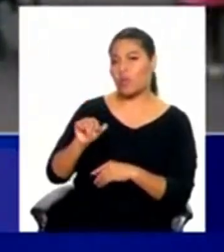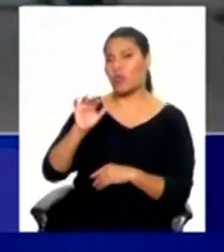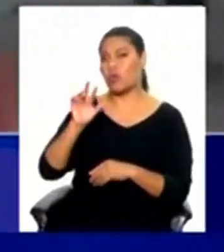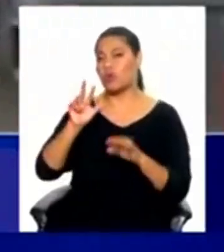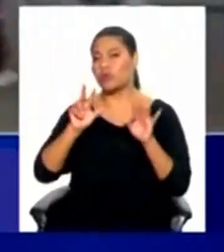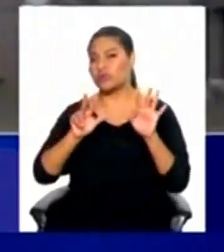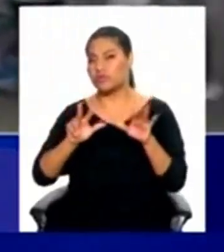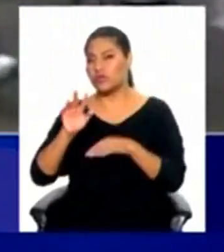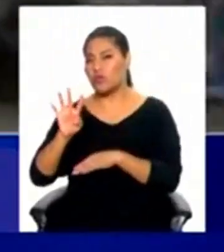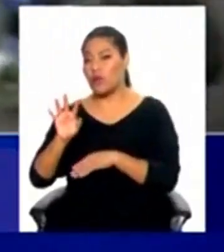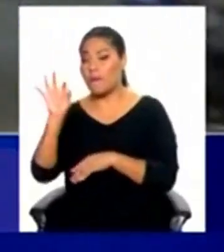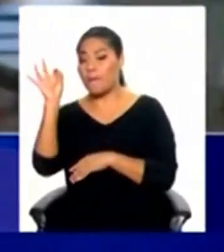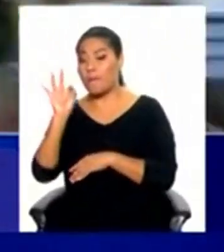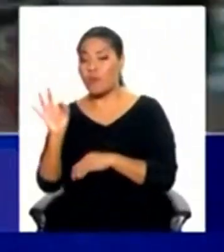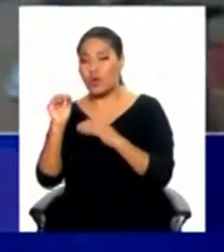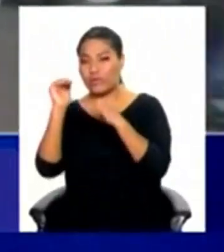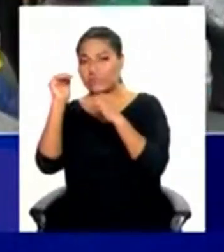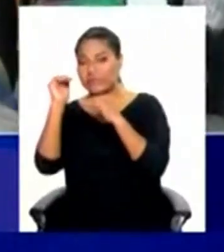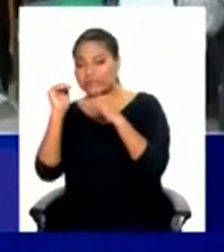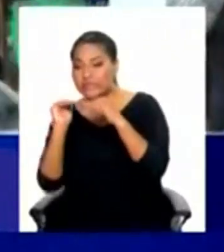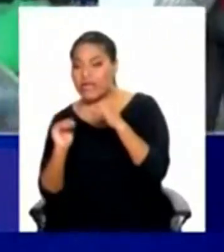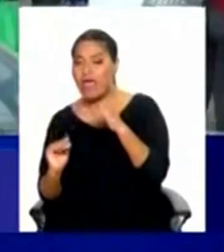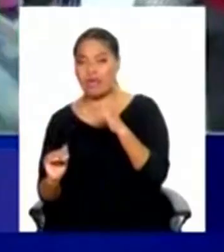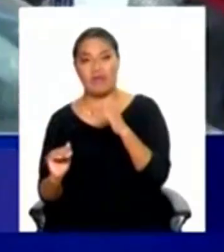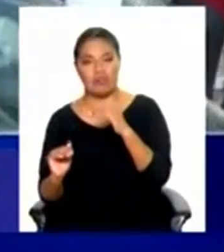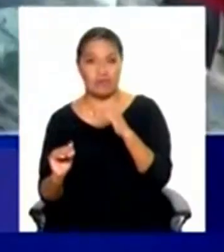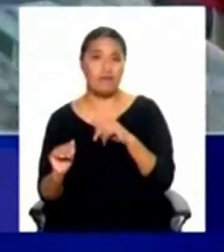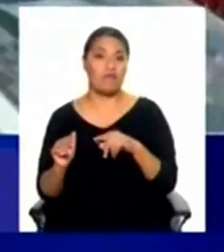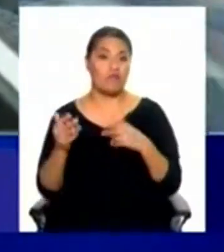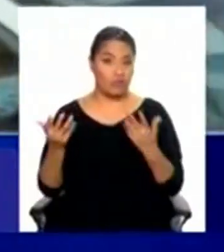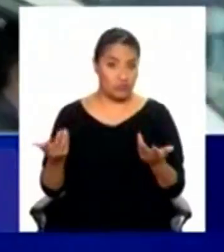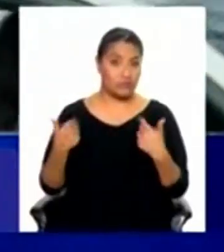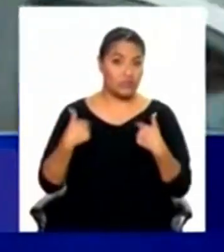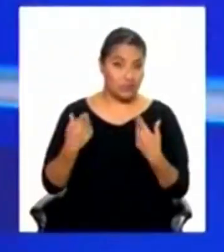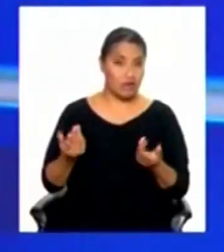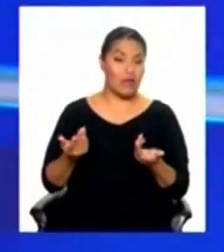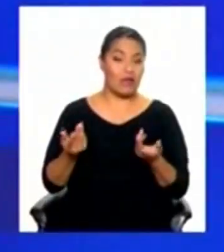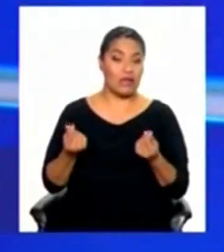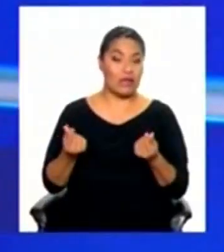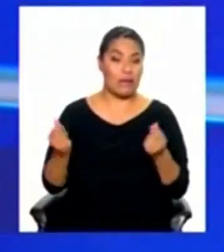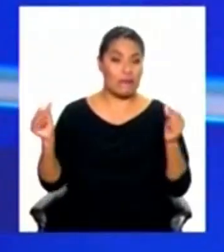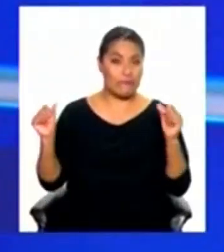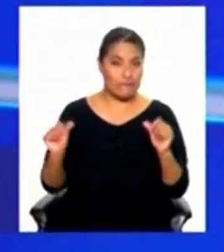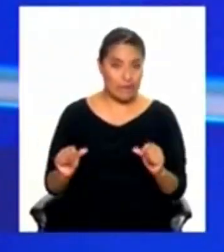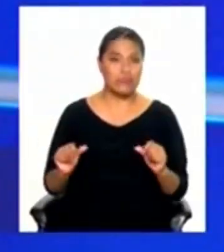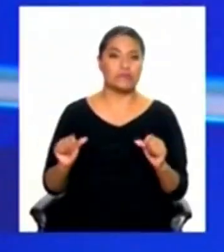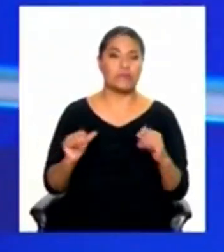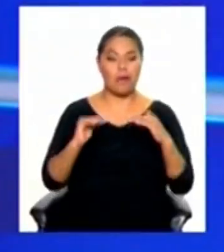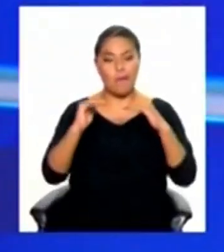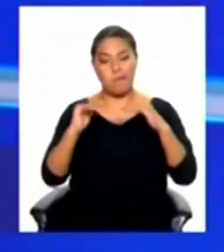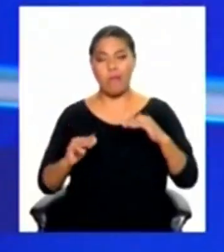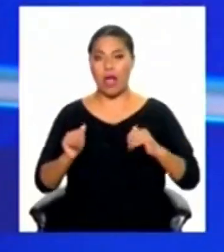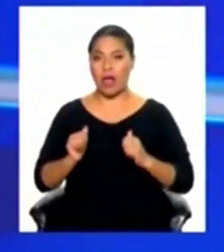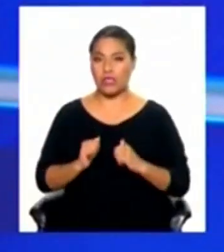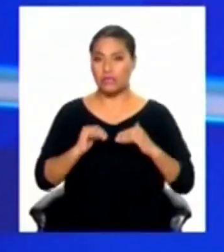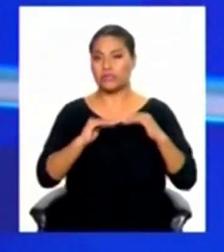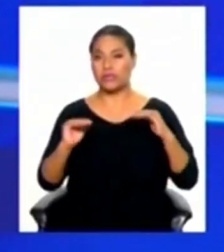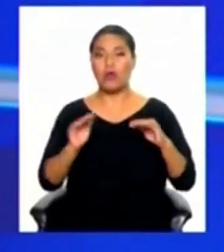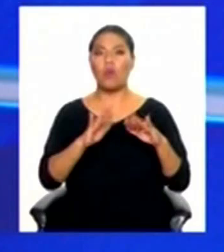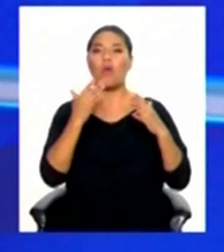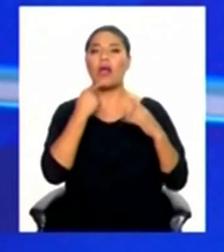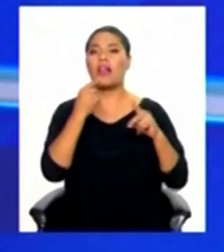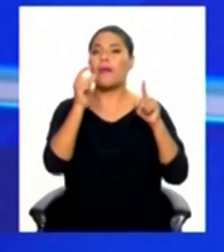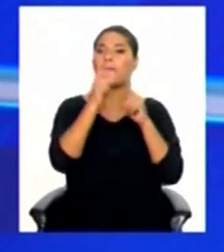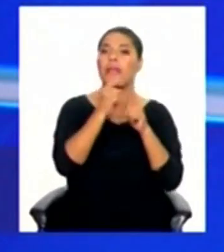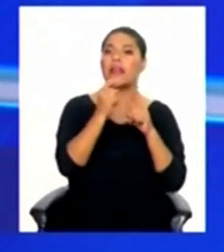tenemos un problema recesivo Por supuesto que sí Más allá de los libros Más allá de definiciones